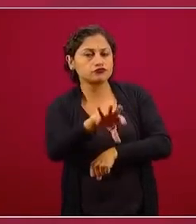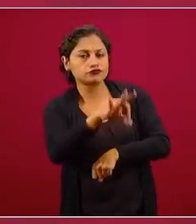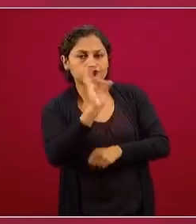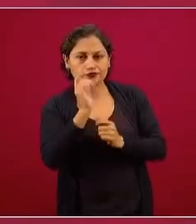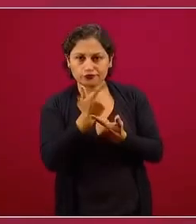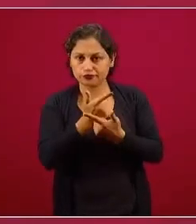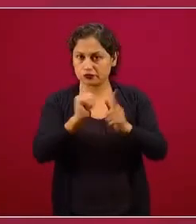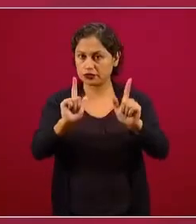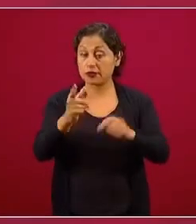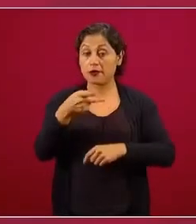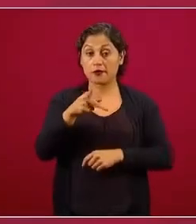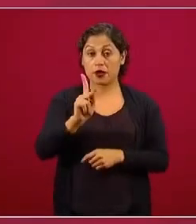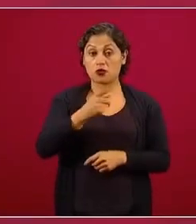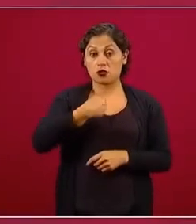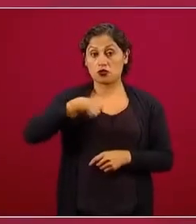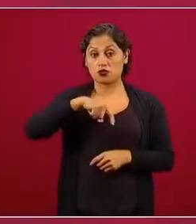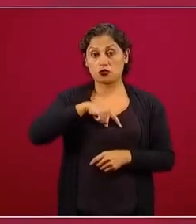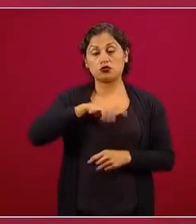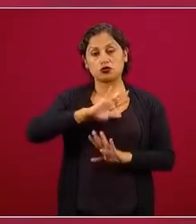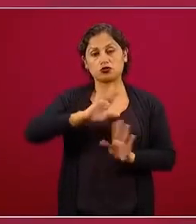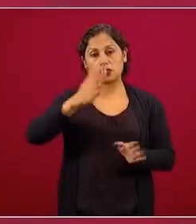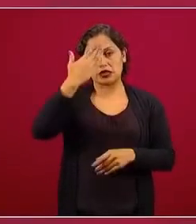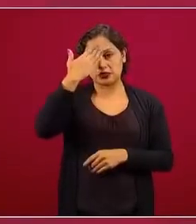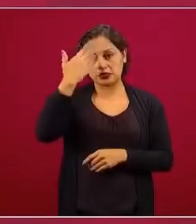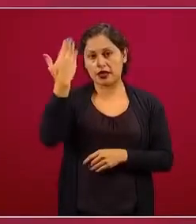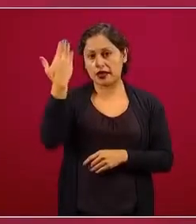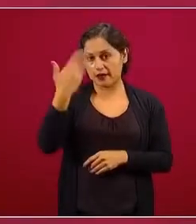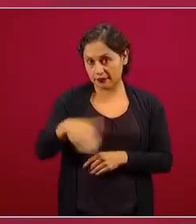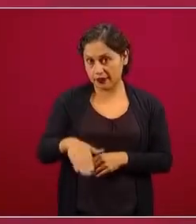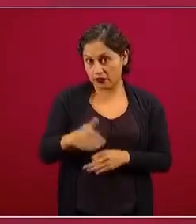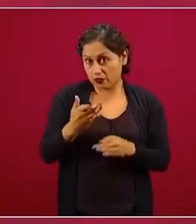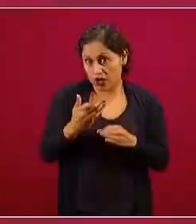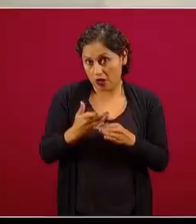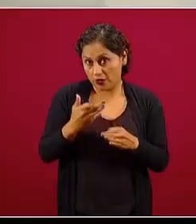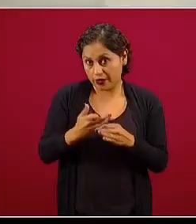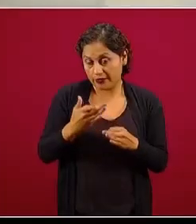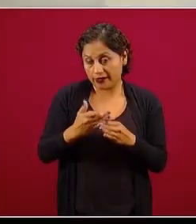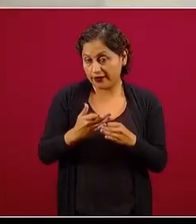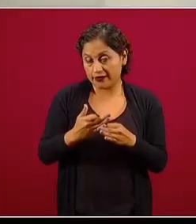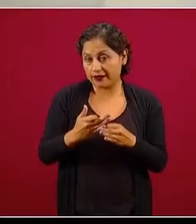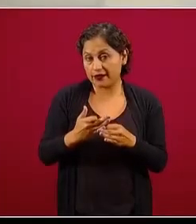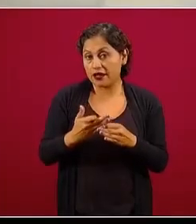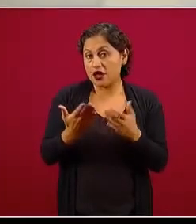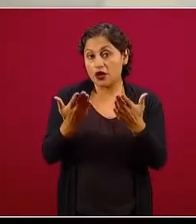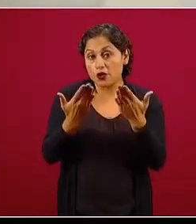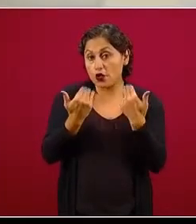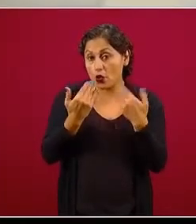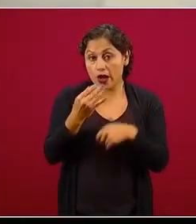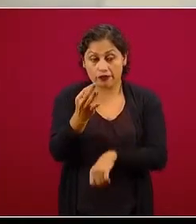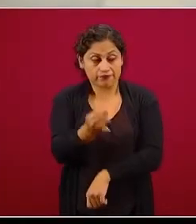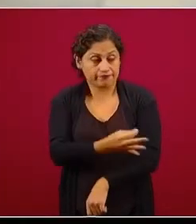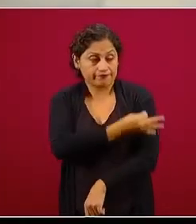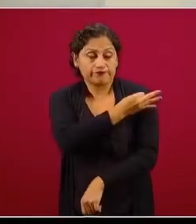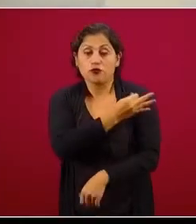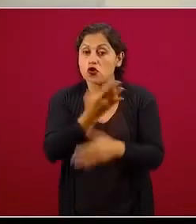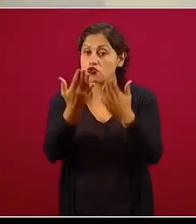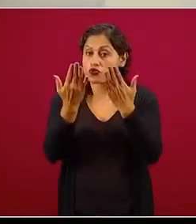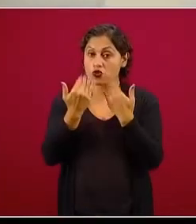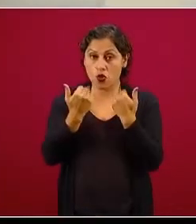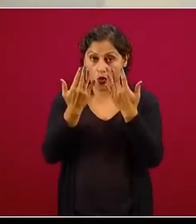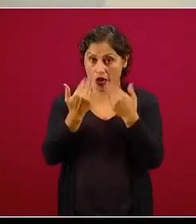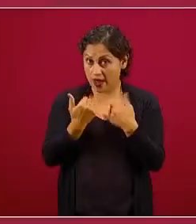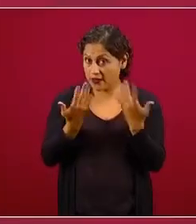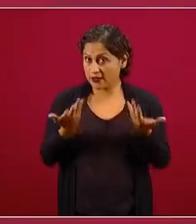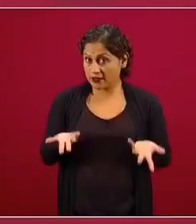lógicamente, del hecho de que, lamentablemente, todavía no tenemos ninguna vacuna que no ni